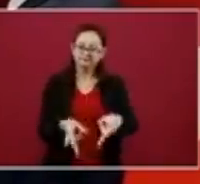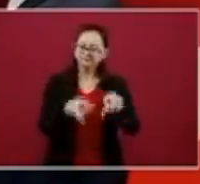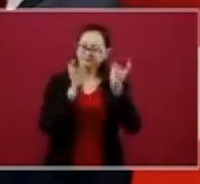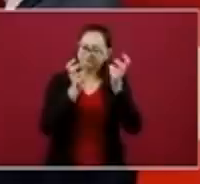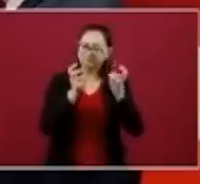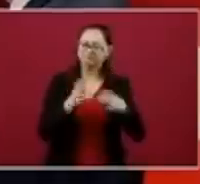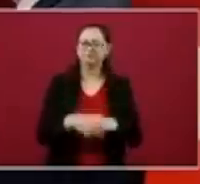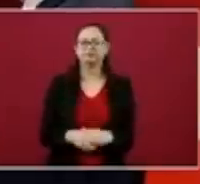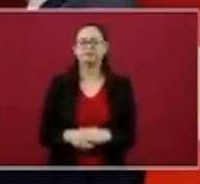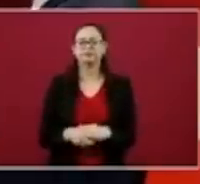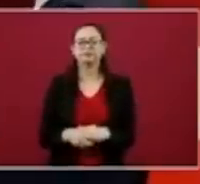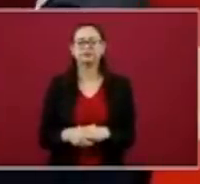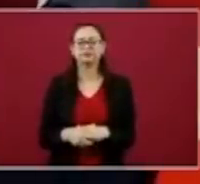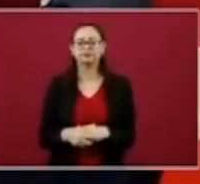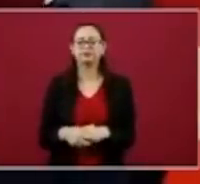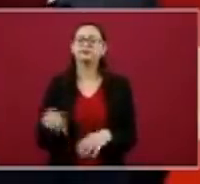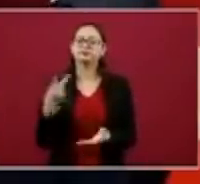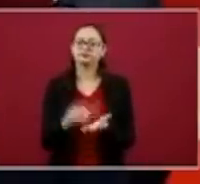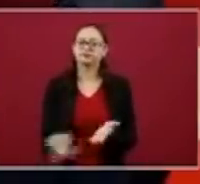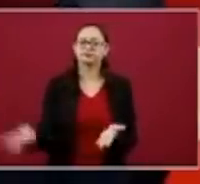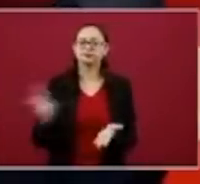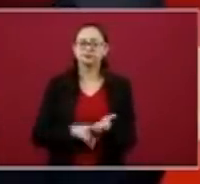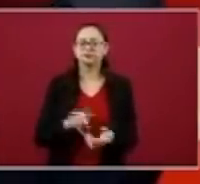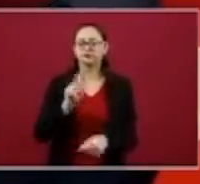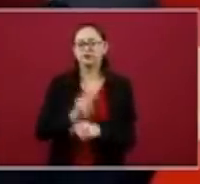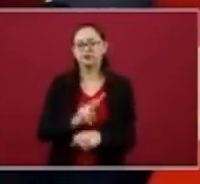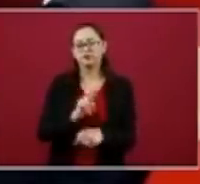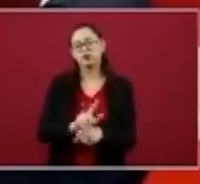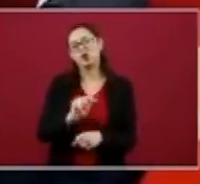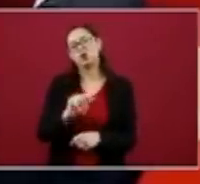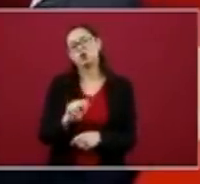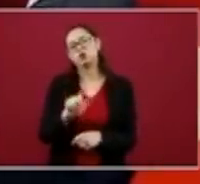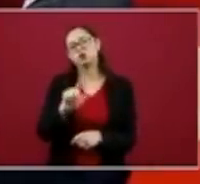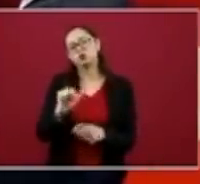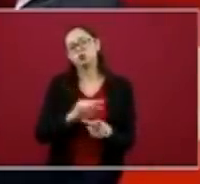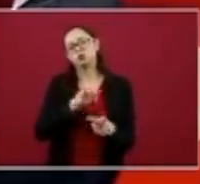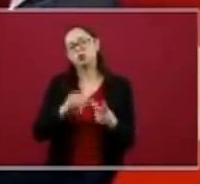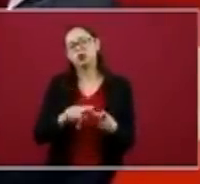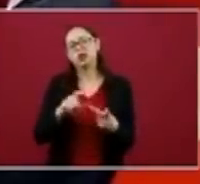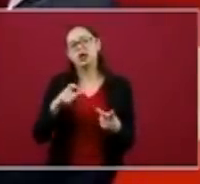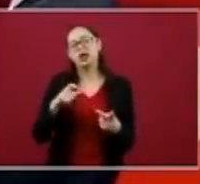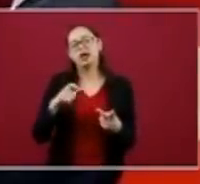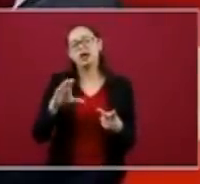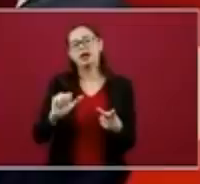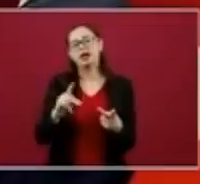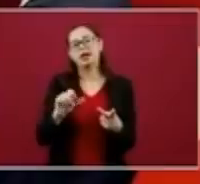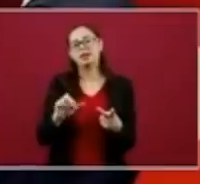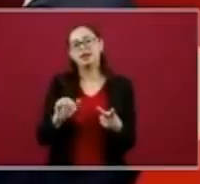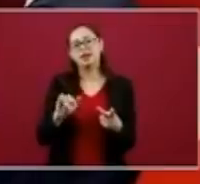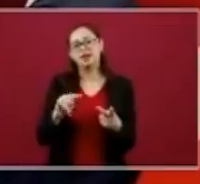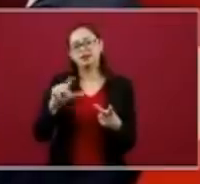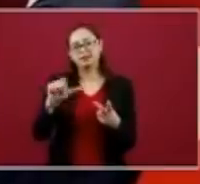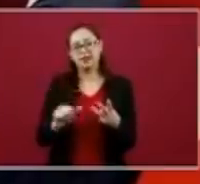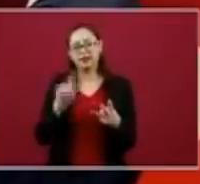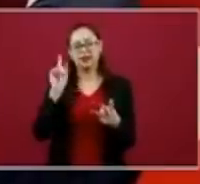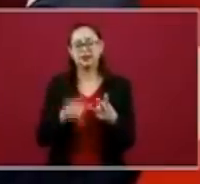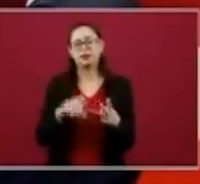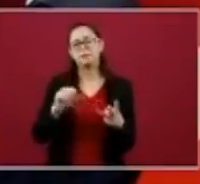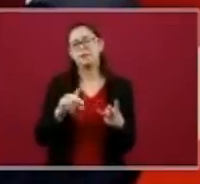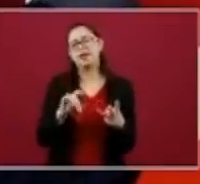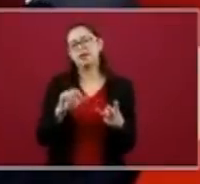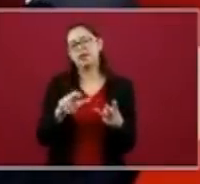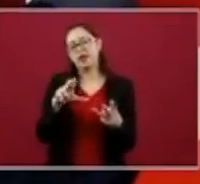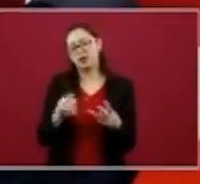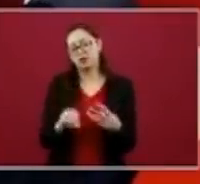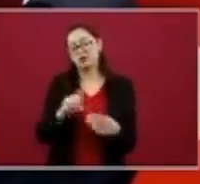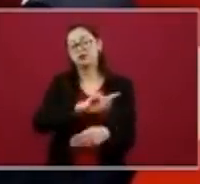presentando, y se refuerza Tuxpan, Tula, Cadereyta, Matamoros y Cadereyta, Madero. El día 17